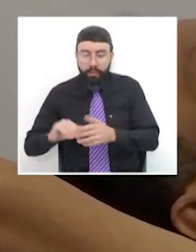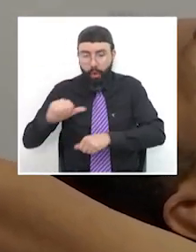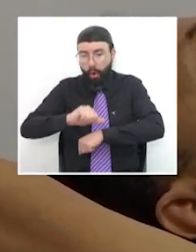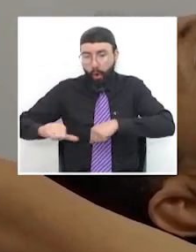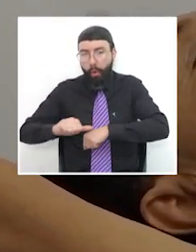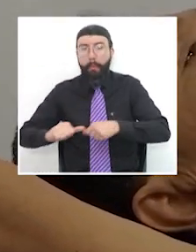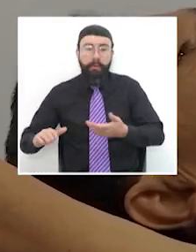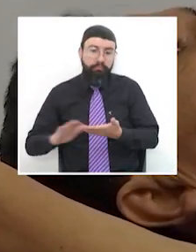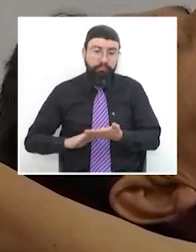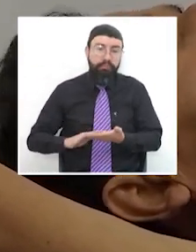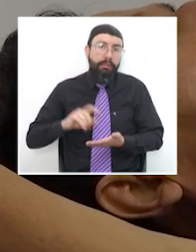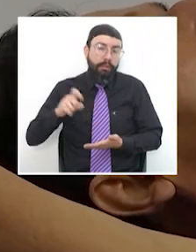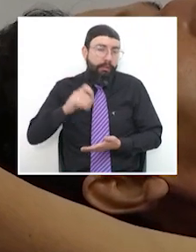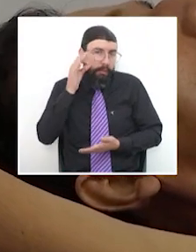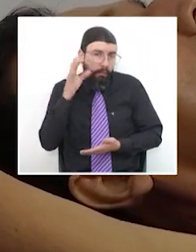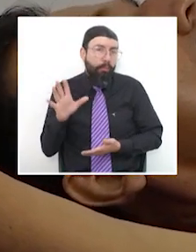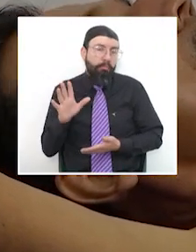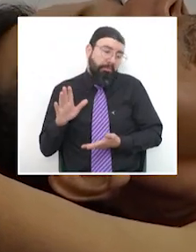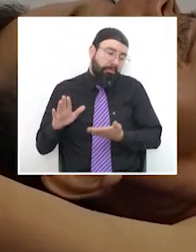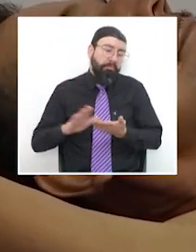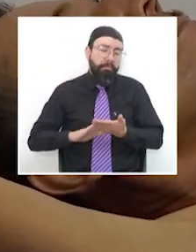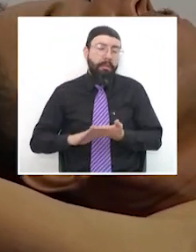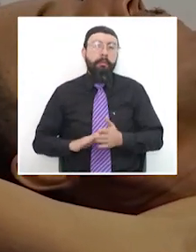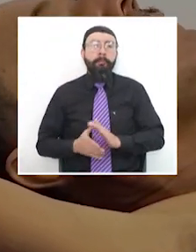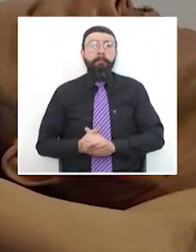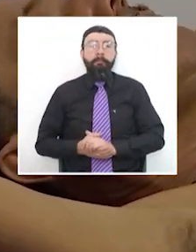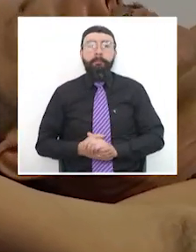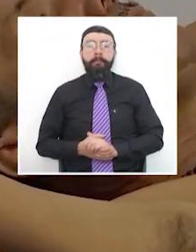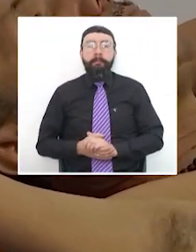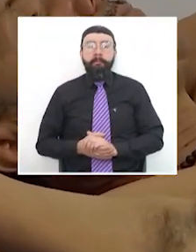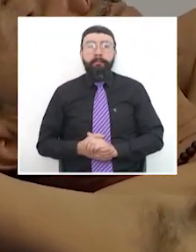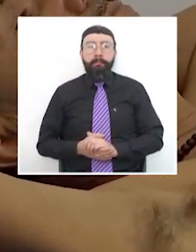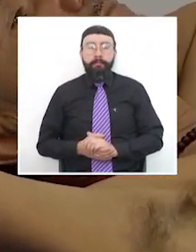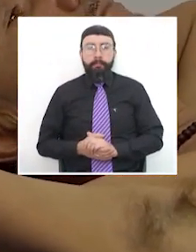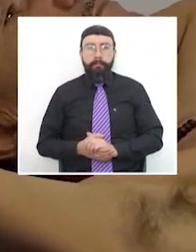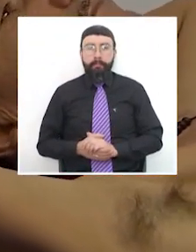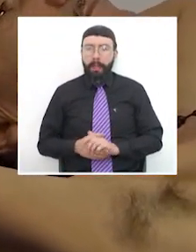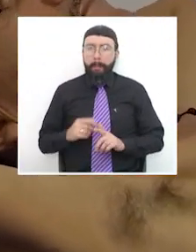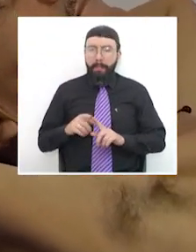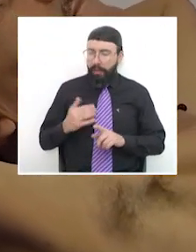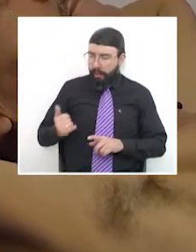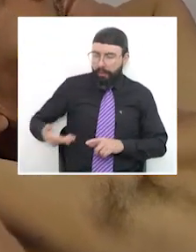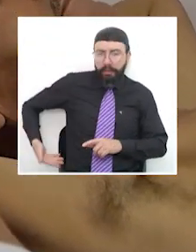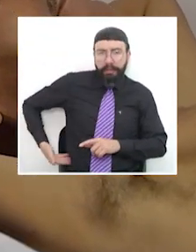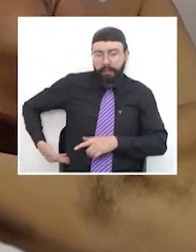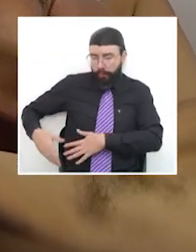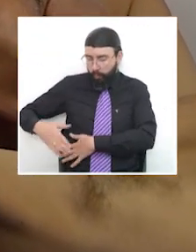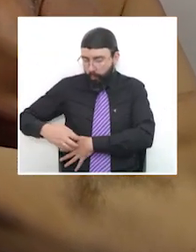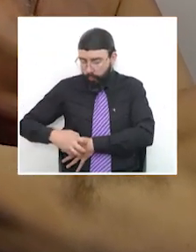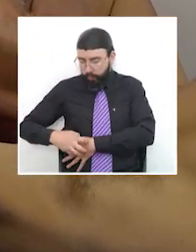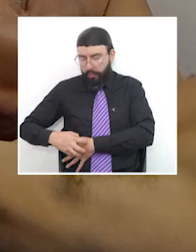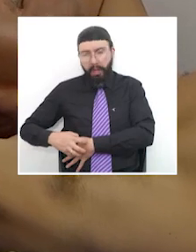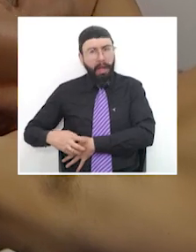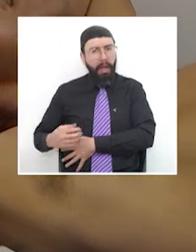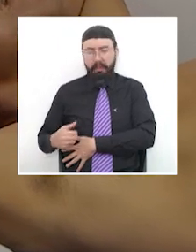operarlo y pues demás tratamientos complementarios. Pero en este caso es muy simple, o sea que lo